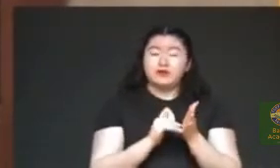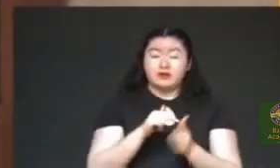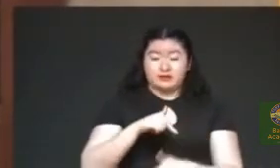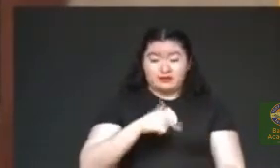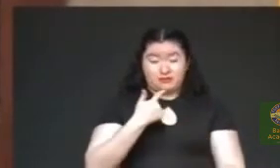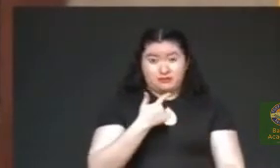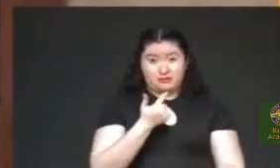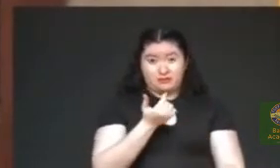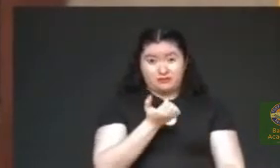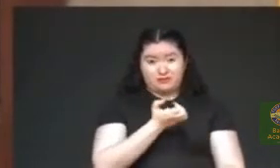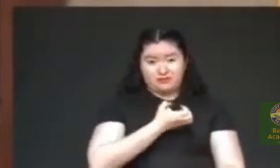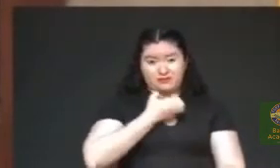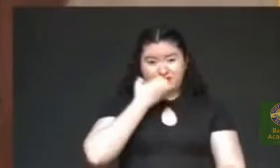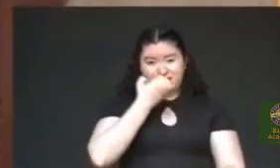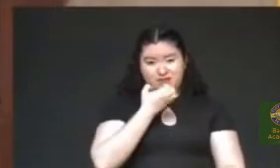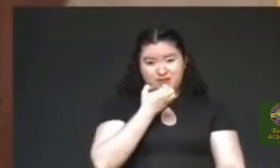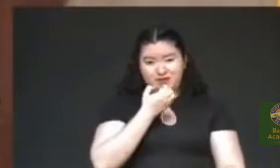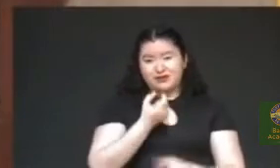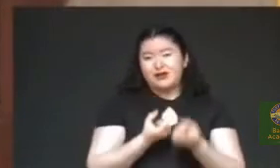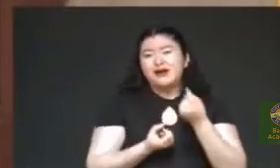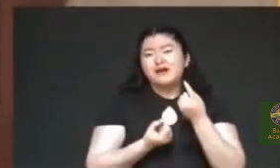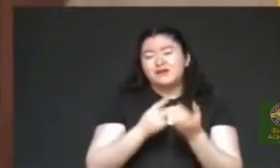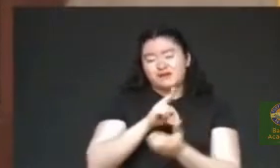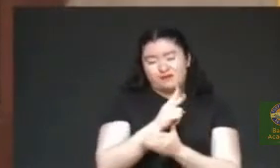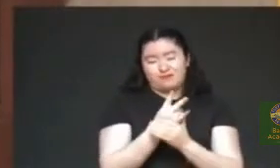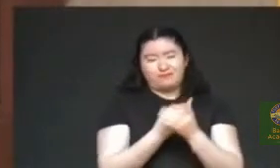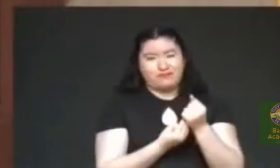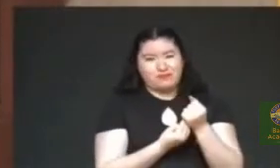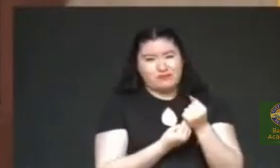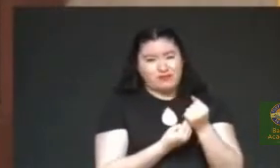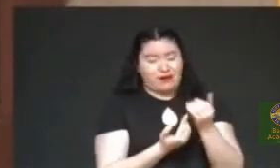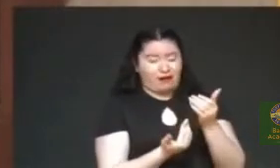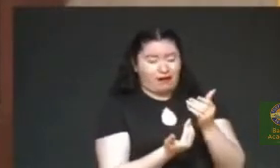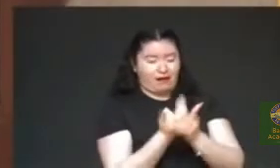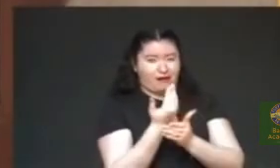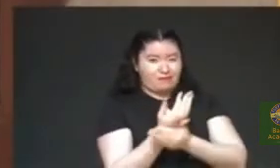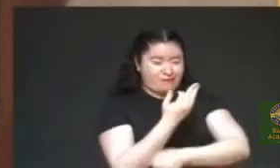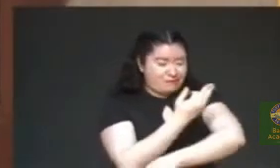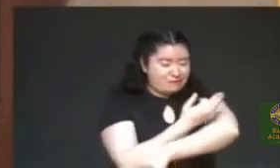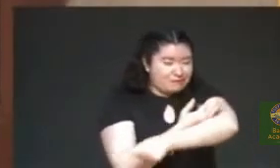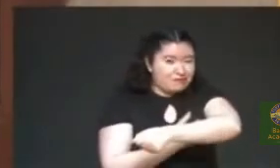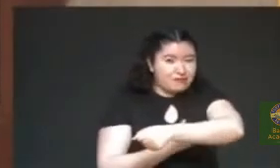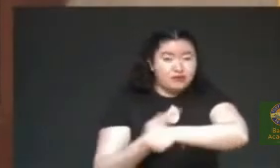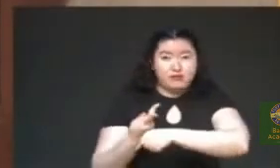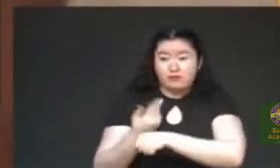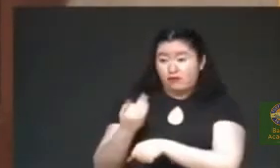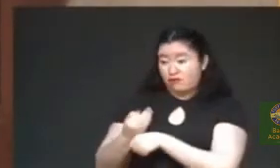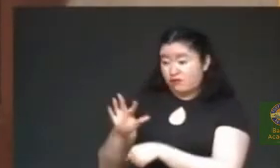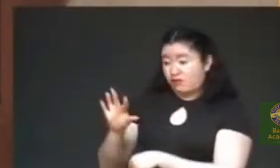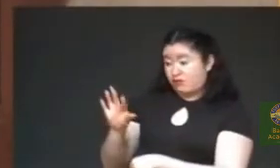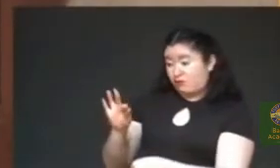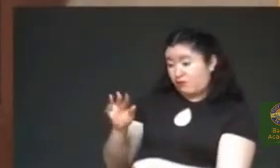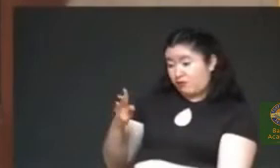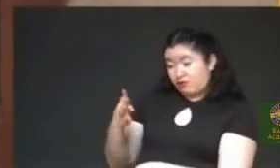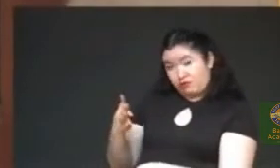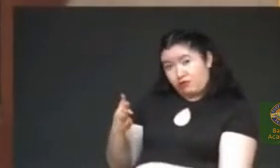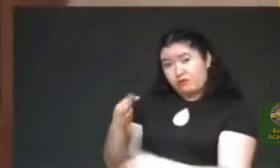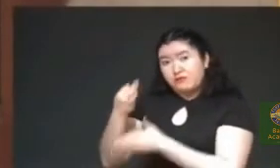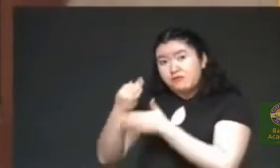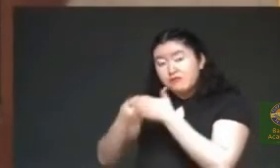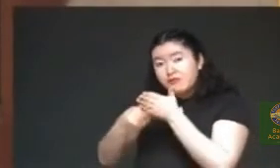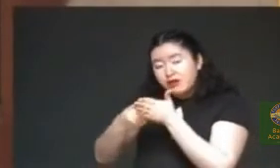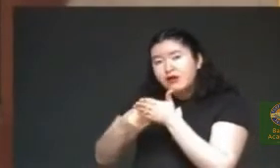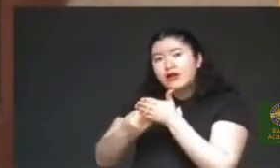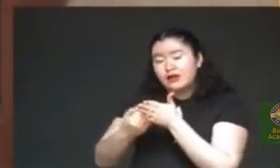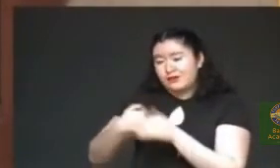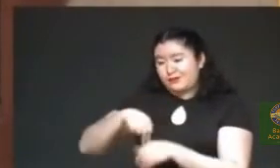4,002 escuelas, porque algunas tienen turno matutino y vespertino, pues son muy pocas. Y considerando que iniciamos en mayo, pues con cerca de